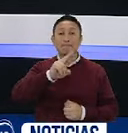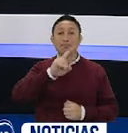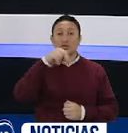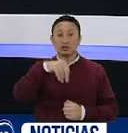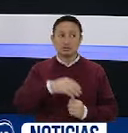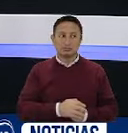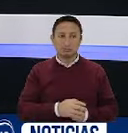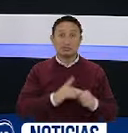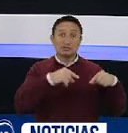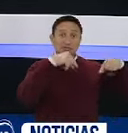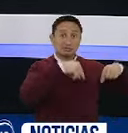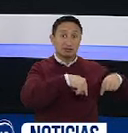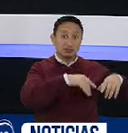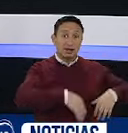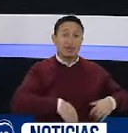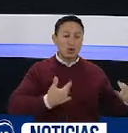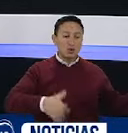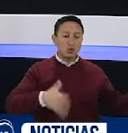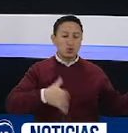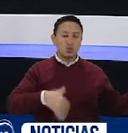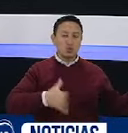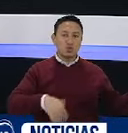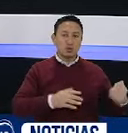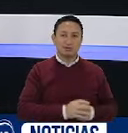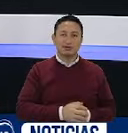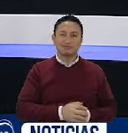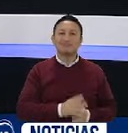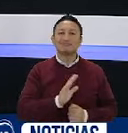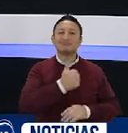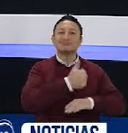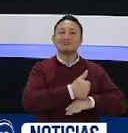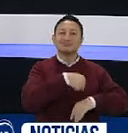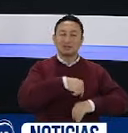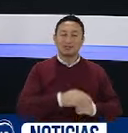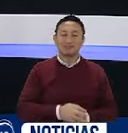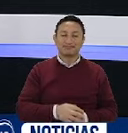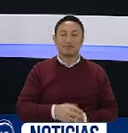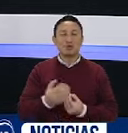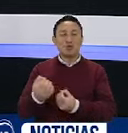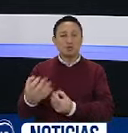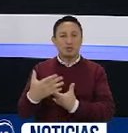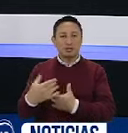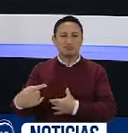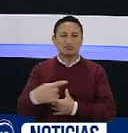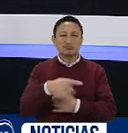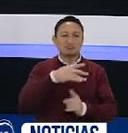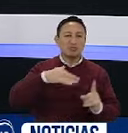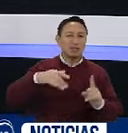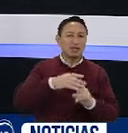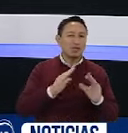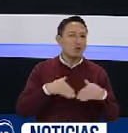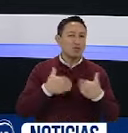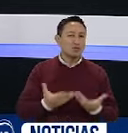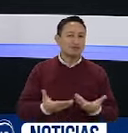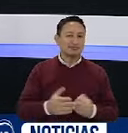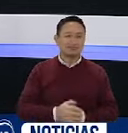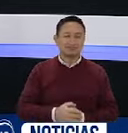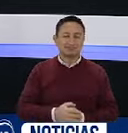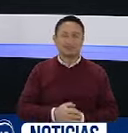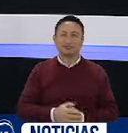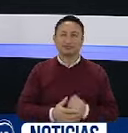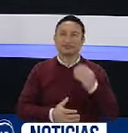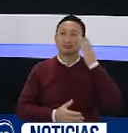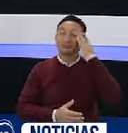Sánchez, quien se encuentra en el concierto de la Plaza de San Francisco. Mauricio, cuéntanos cuál es el ambiente que se vive a esta hora.